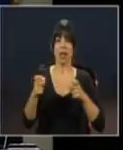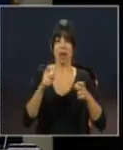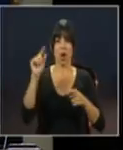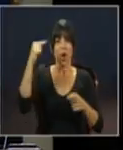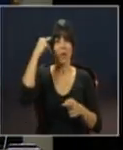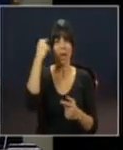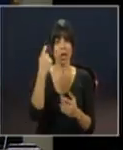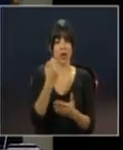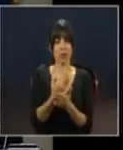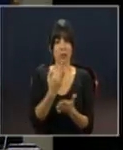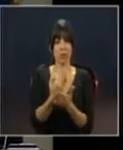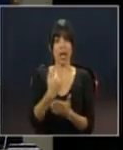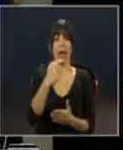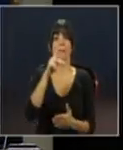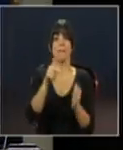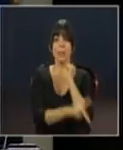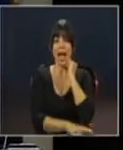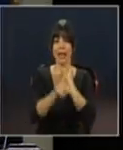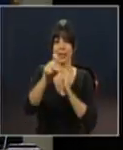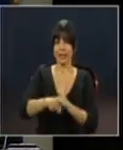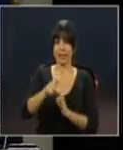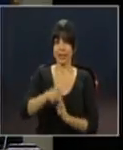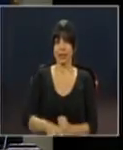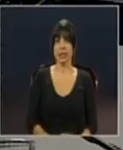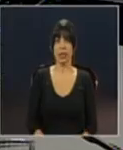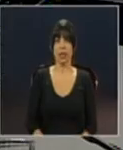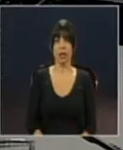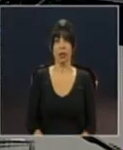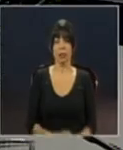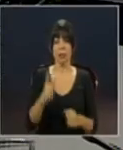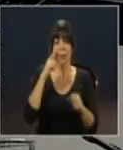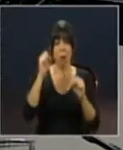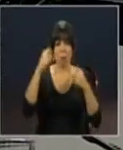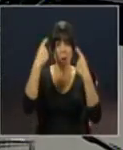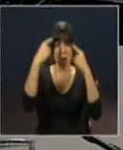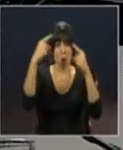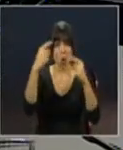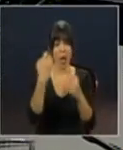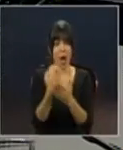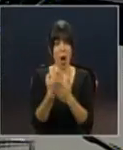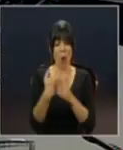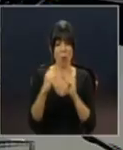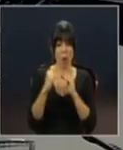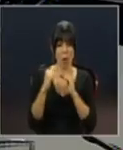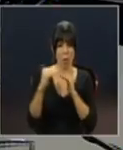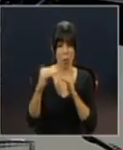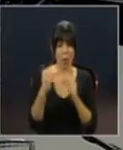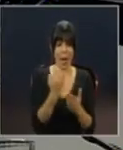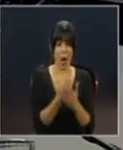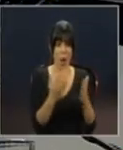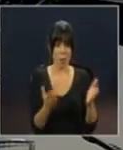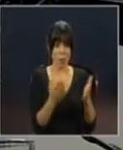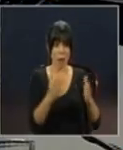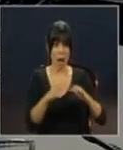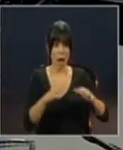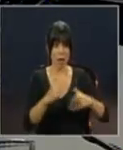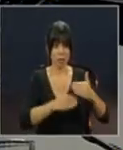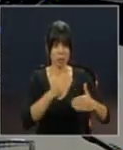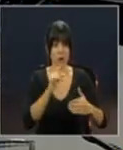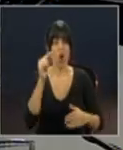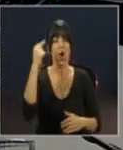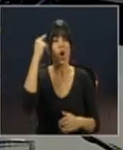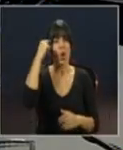fiscal que requiere el país. Para consolidar la estabilidad económica y reactivar la economía, el gobierno ha